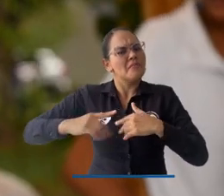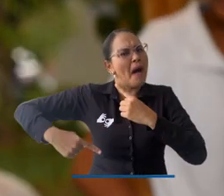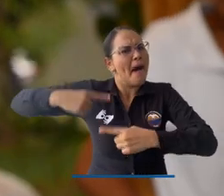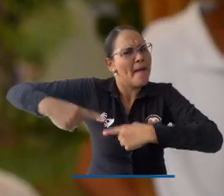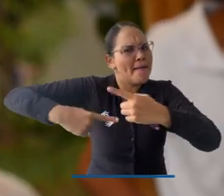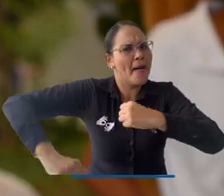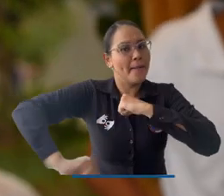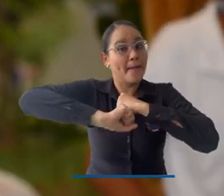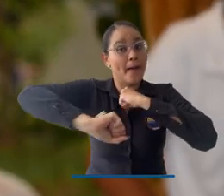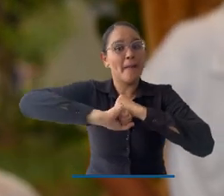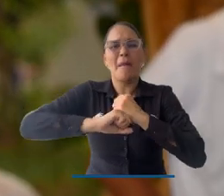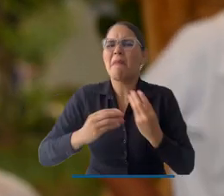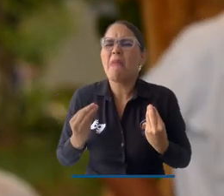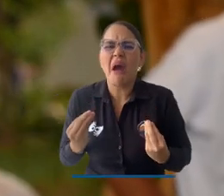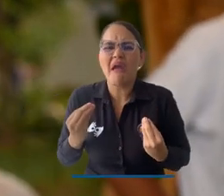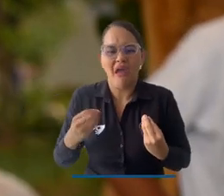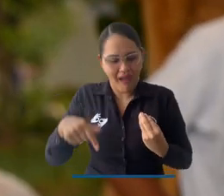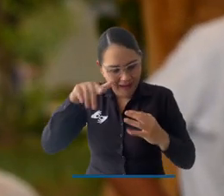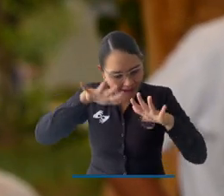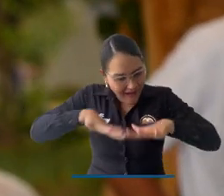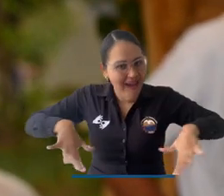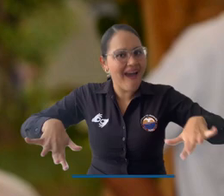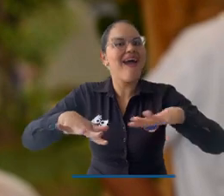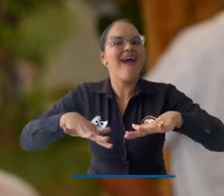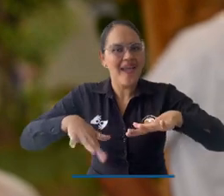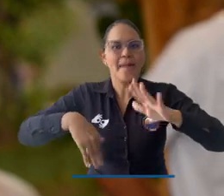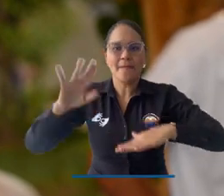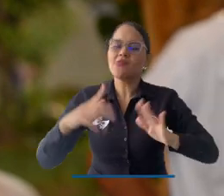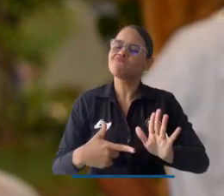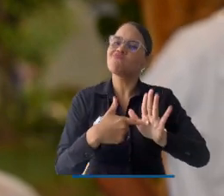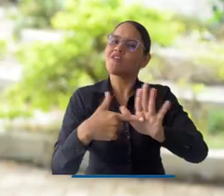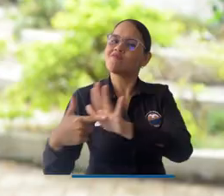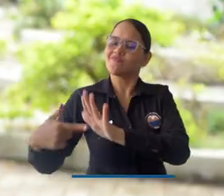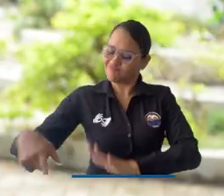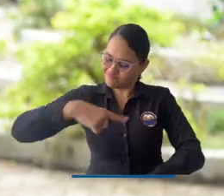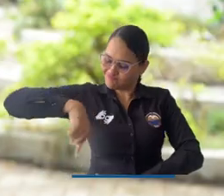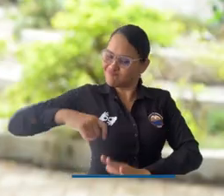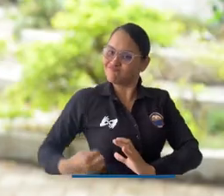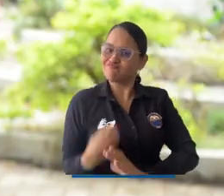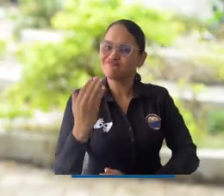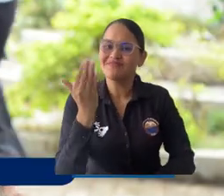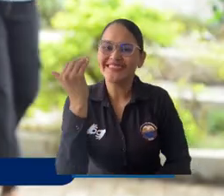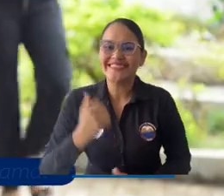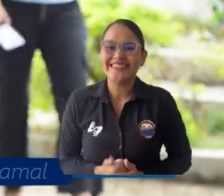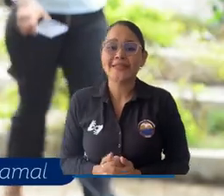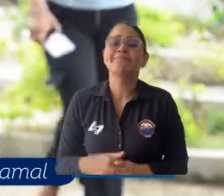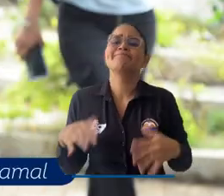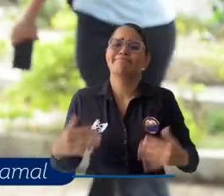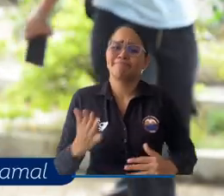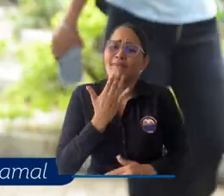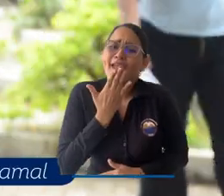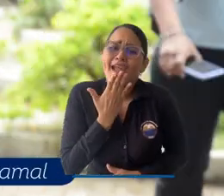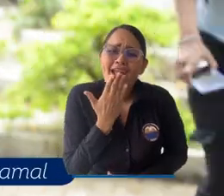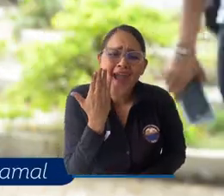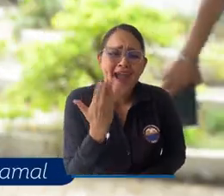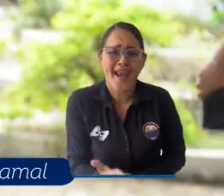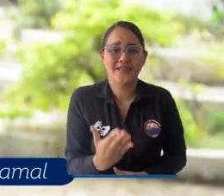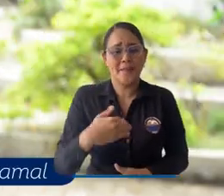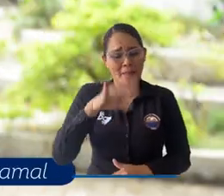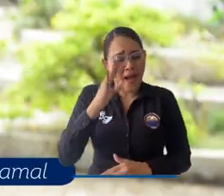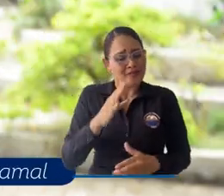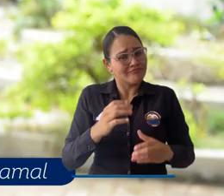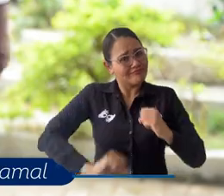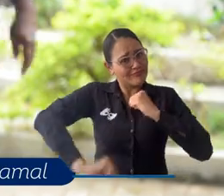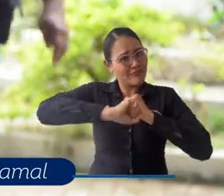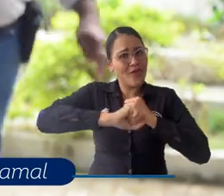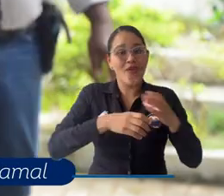nosotros aquí en este municipio traigamos a conocer nuestro producto. Estamos agradecidas por el apoyo que le dan a las